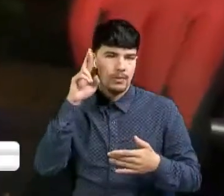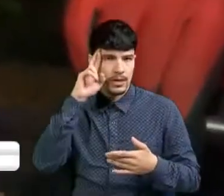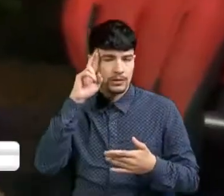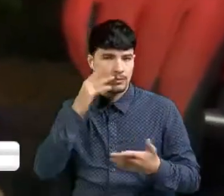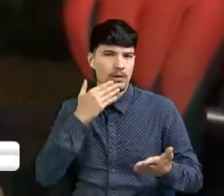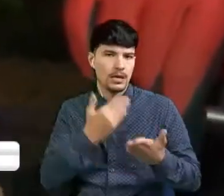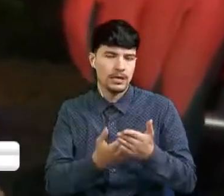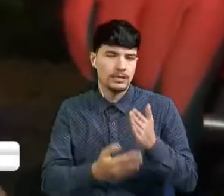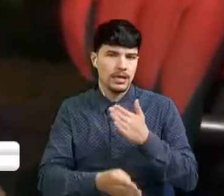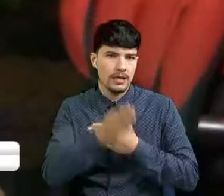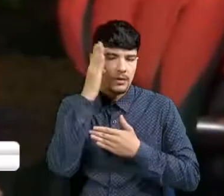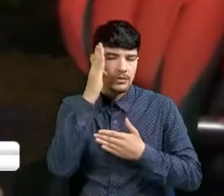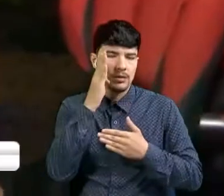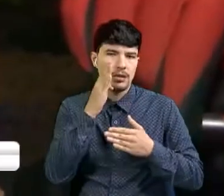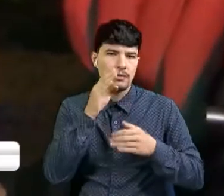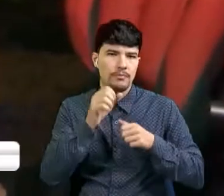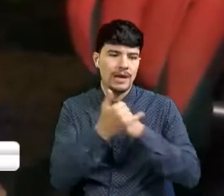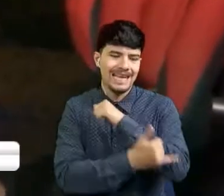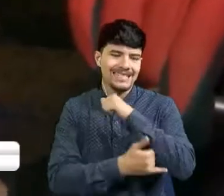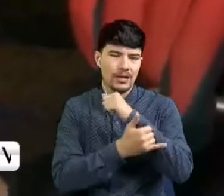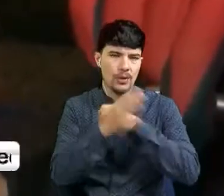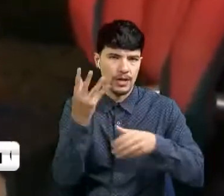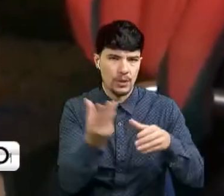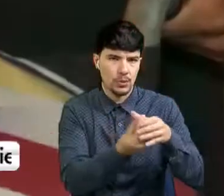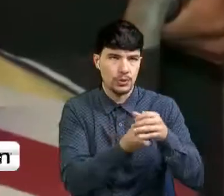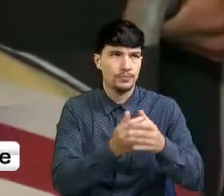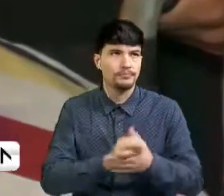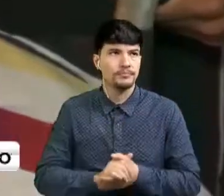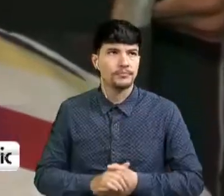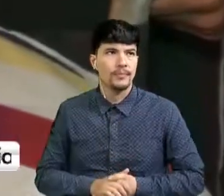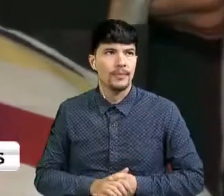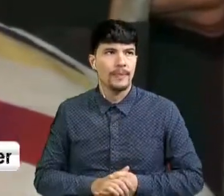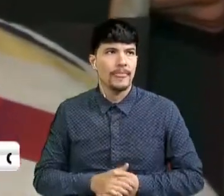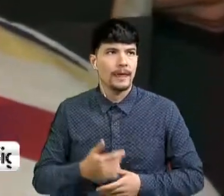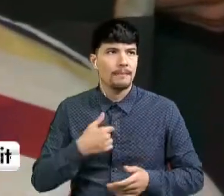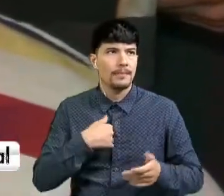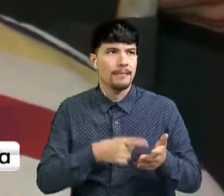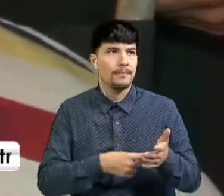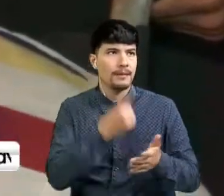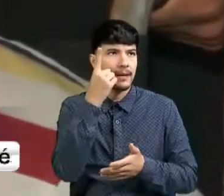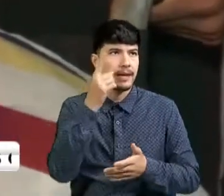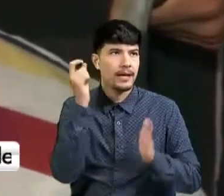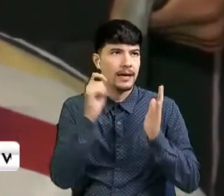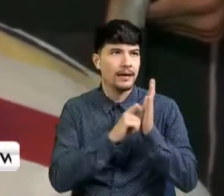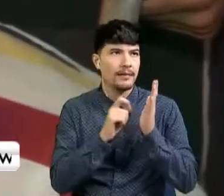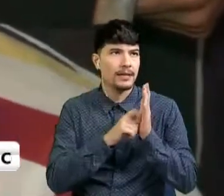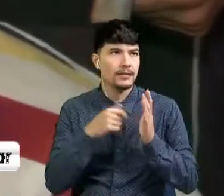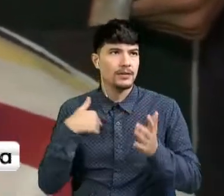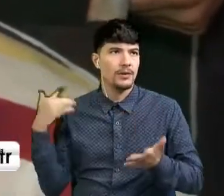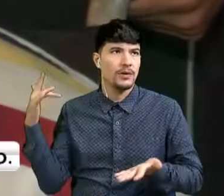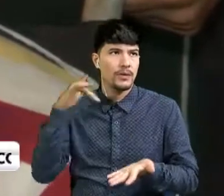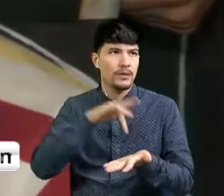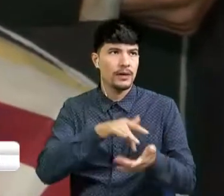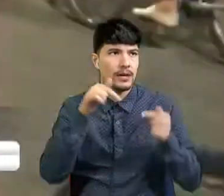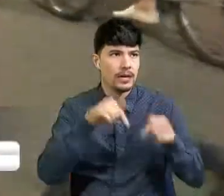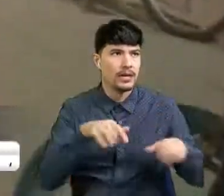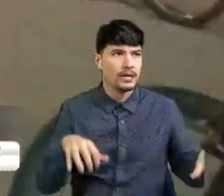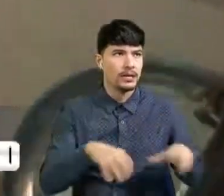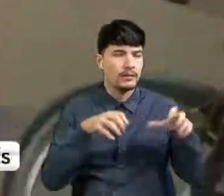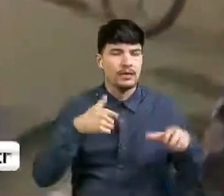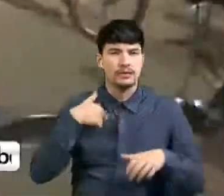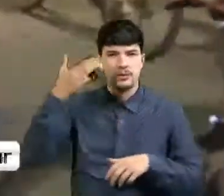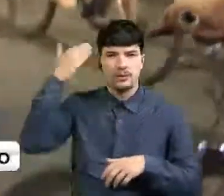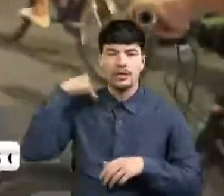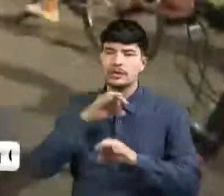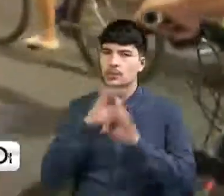salud es muy importante y se distrae uno, algo diferente. Es mi primera vez que vengo a esta actividad porque nunca había venido.